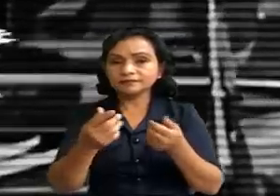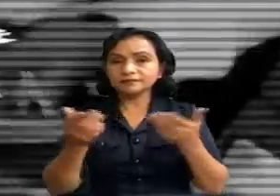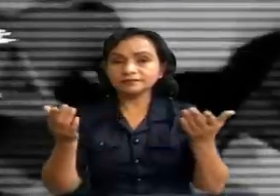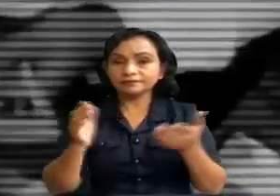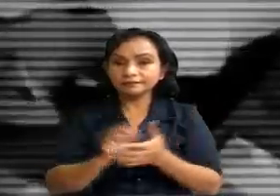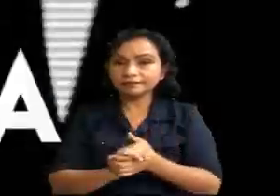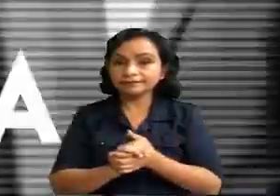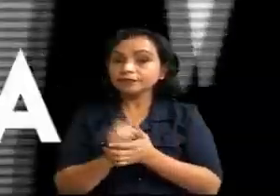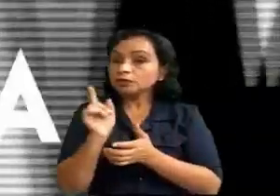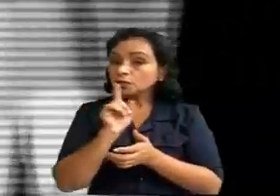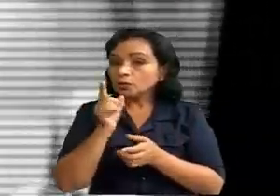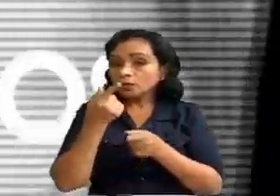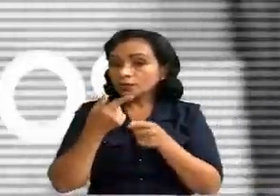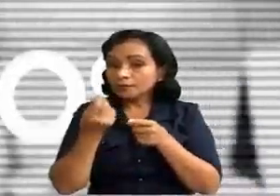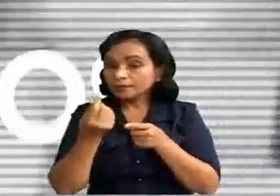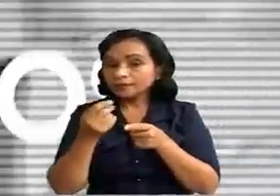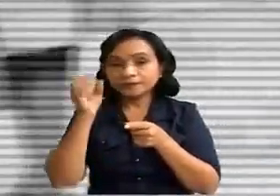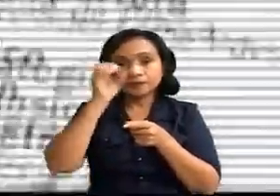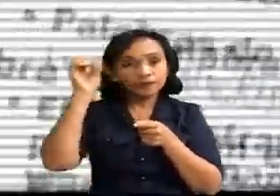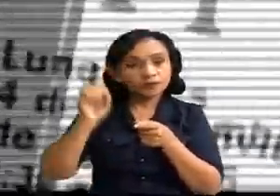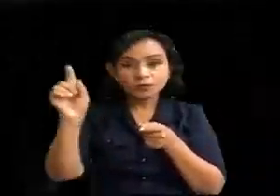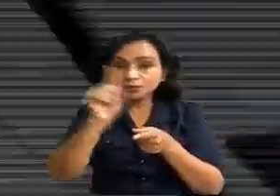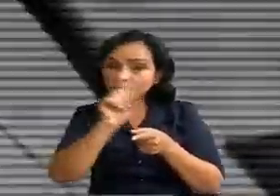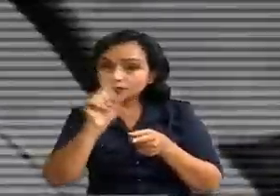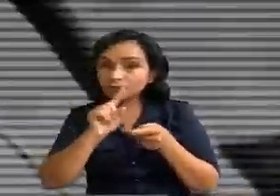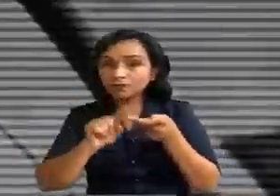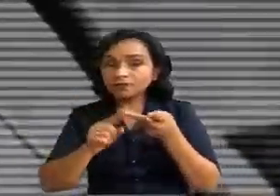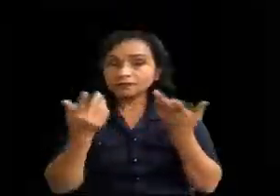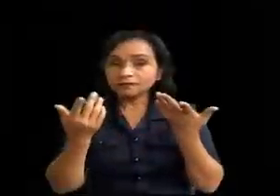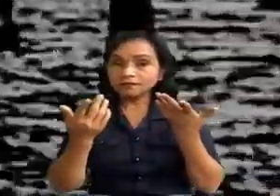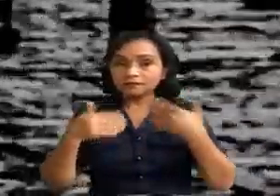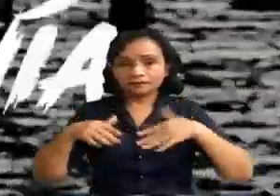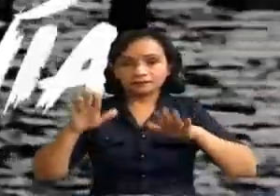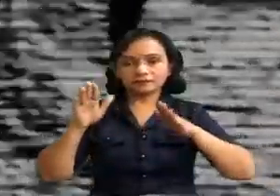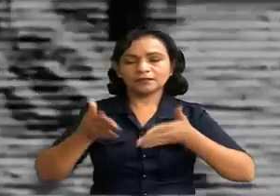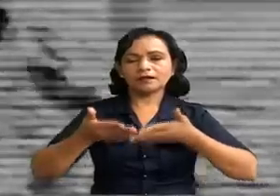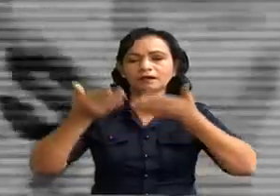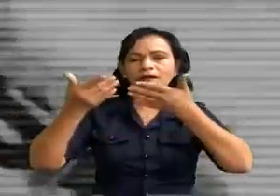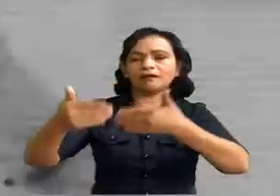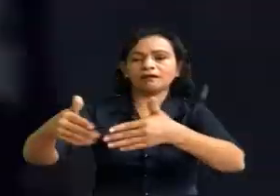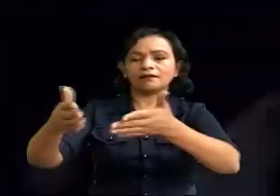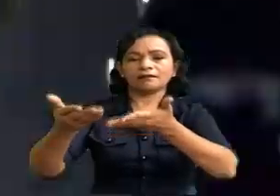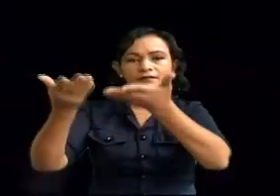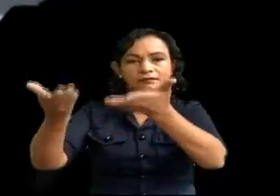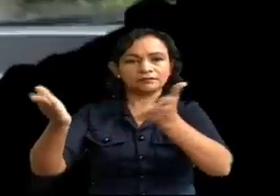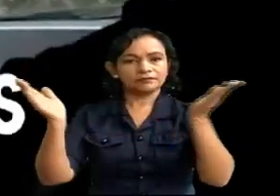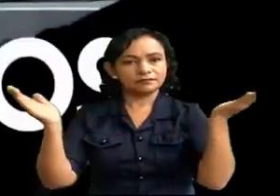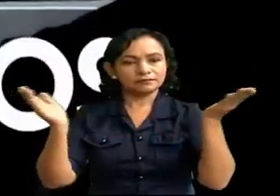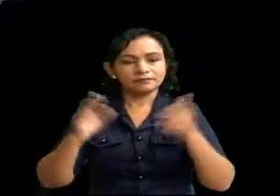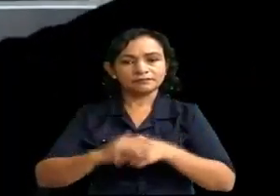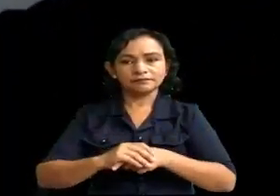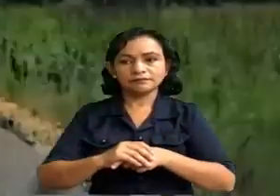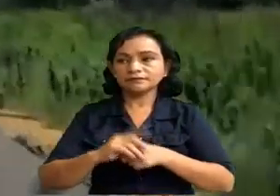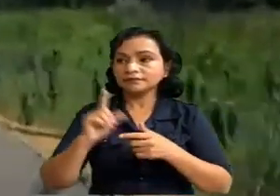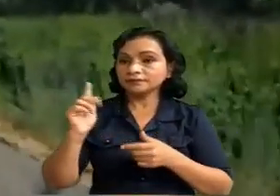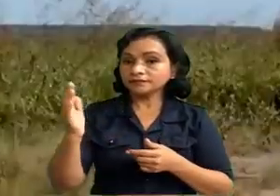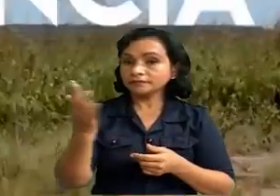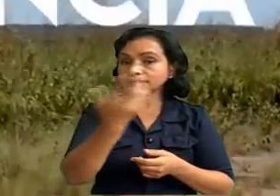no se cobre regalías, no se cobre impuestos. Prácticamente cediendo la soberanía del país. Y nosotros